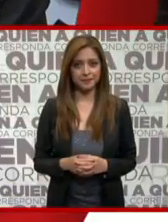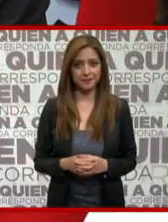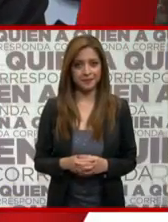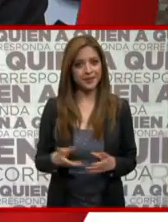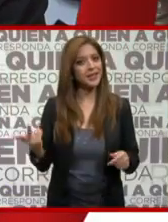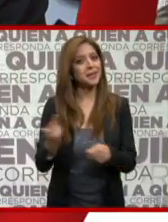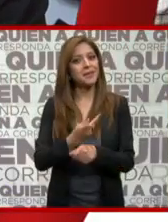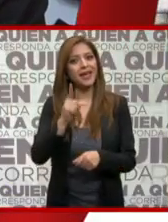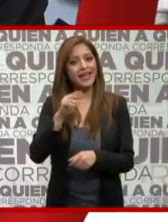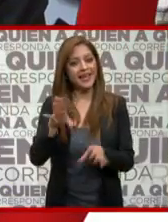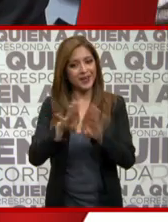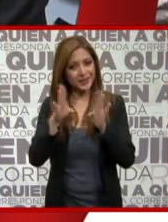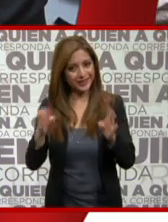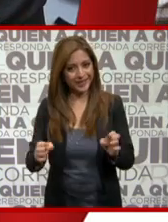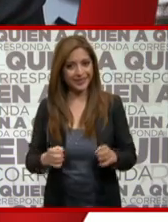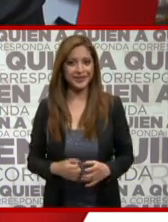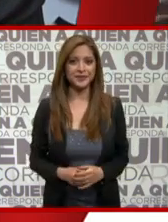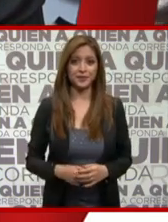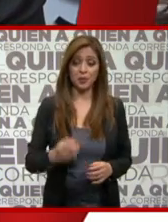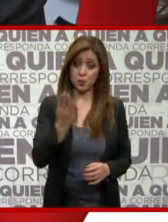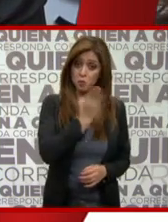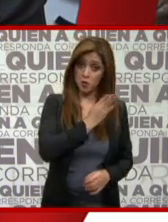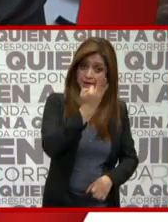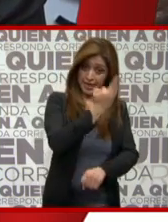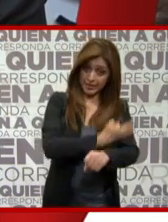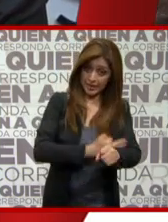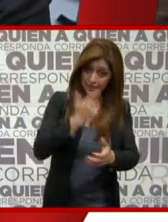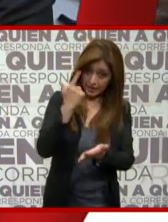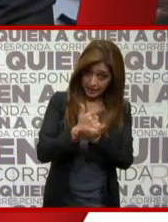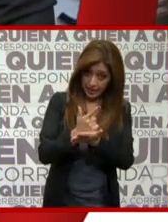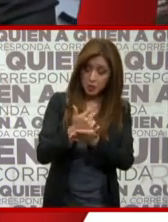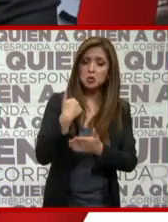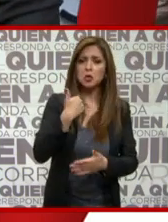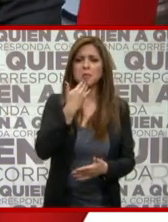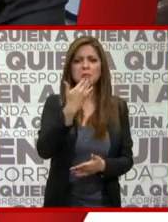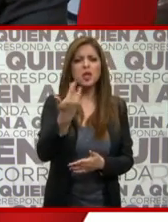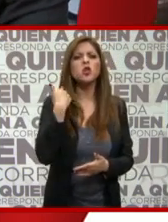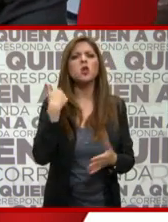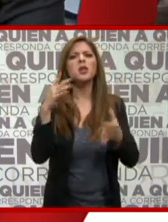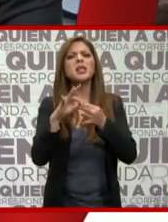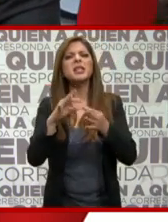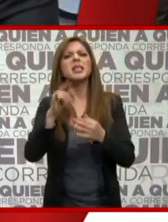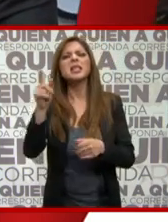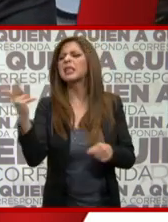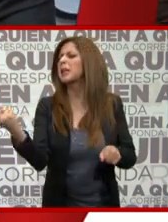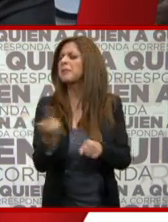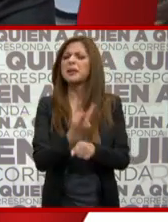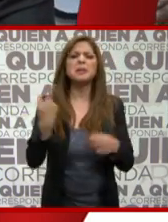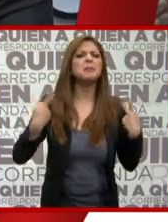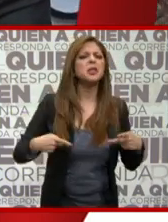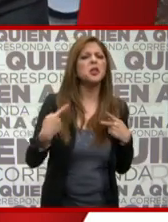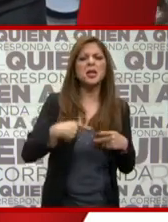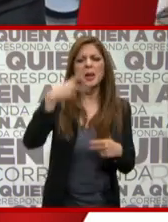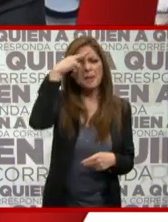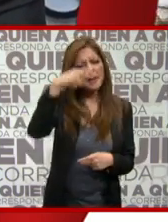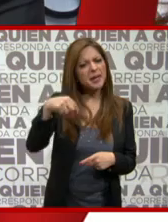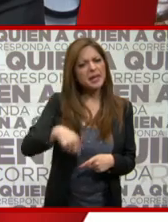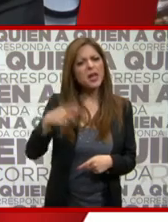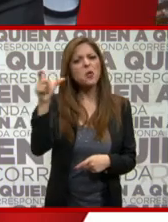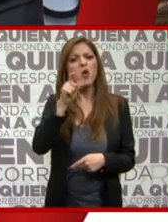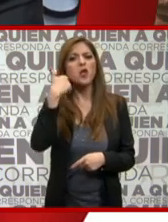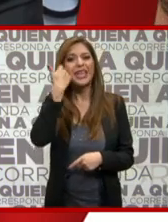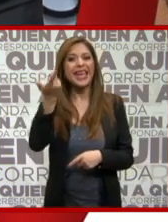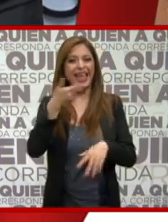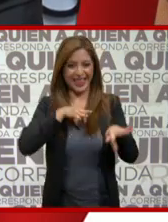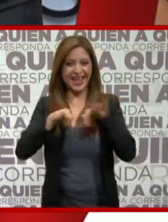¿Qué pasa, Lina? ¿Cómo estás? Muy buenas tardes, señor Garralda. Muy bien. Gusto saludarte. Les platico, ¿qué pasa con los mexicanos que de repente se ven con la necesidad de tener un